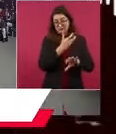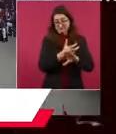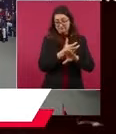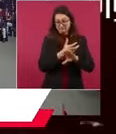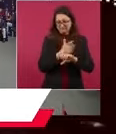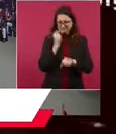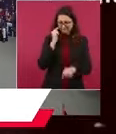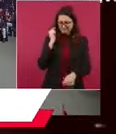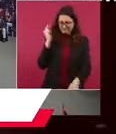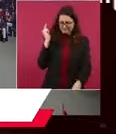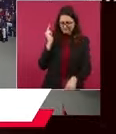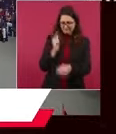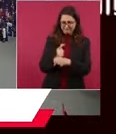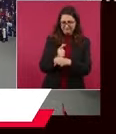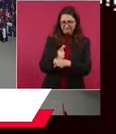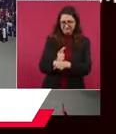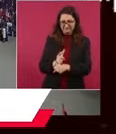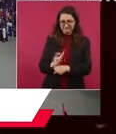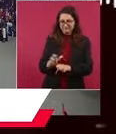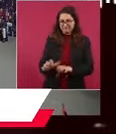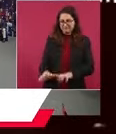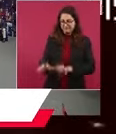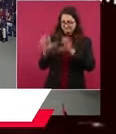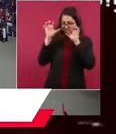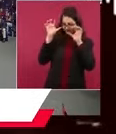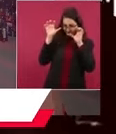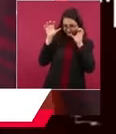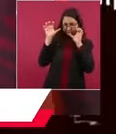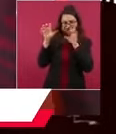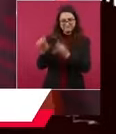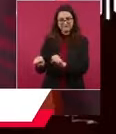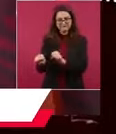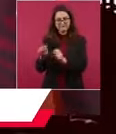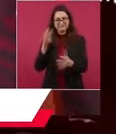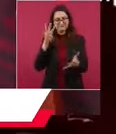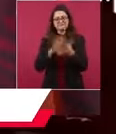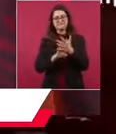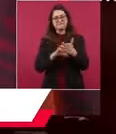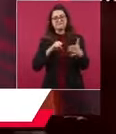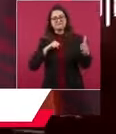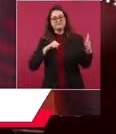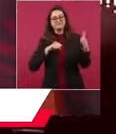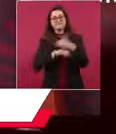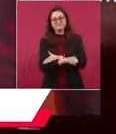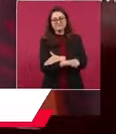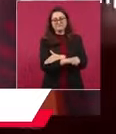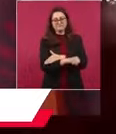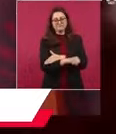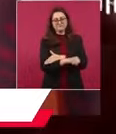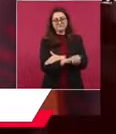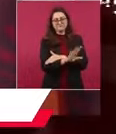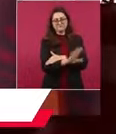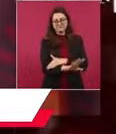Obrador, es un asunto para México muy complicado. Y le recuerda